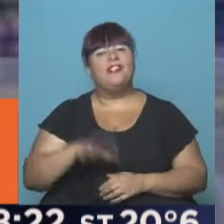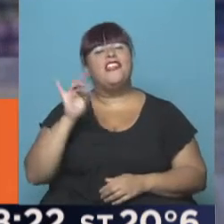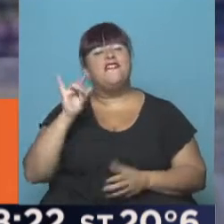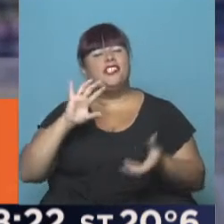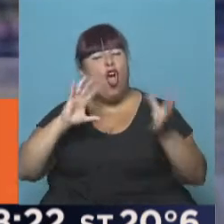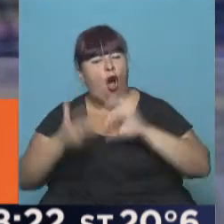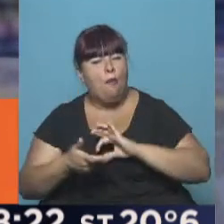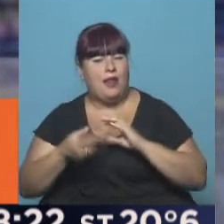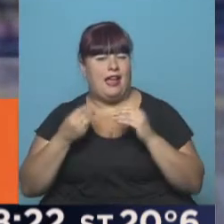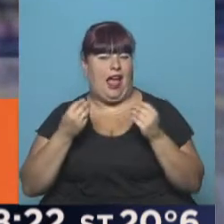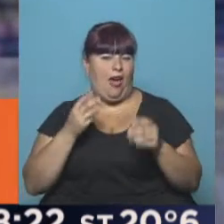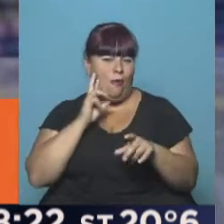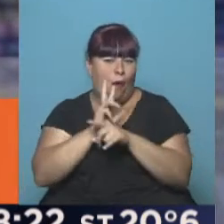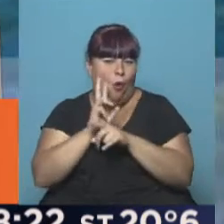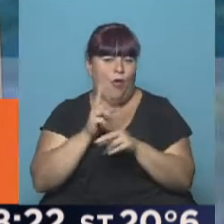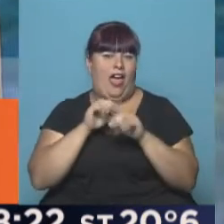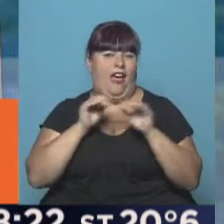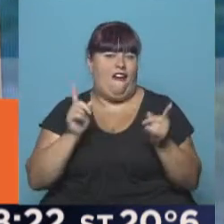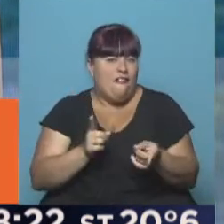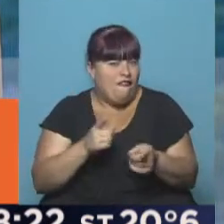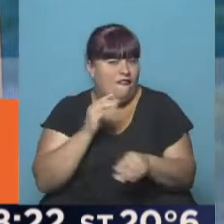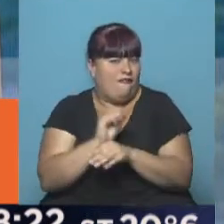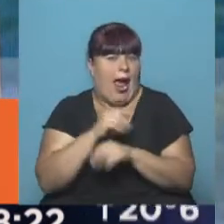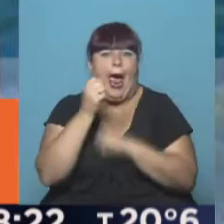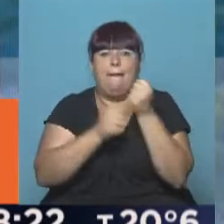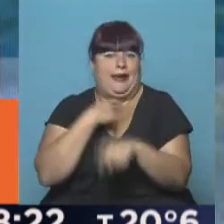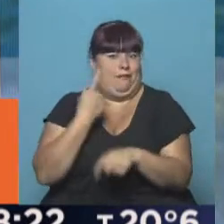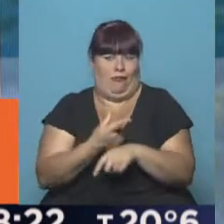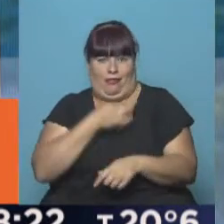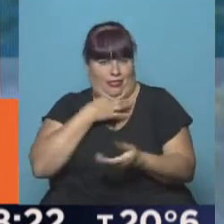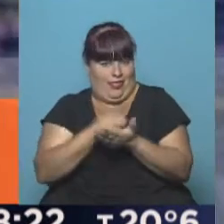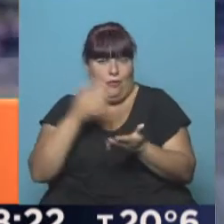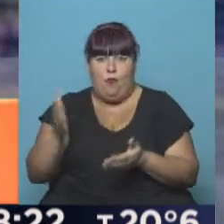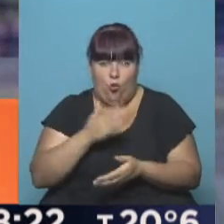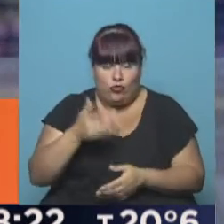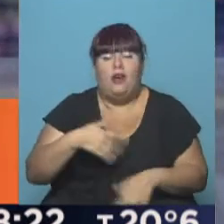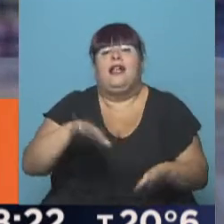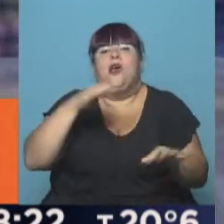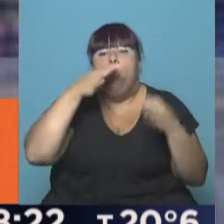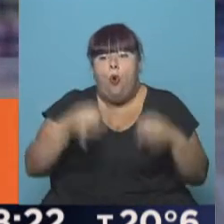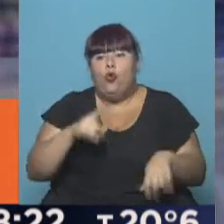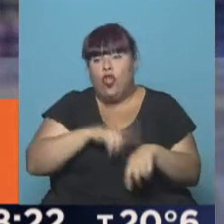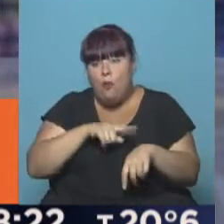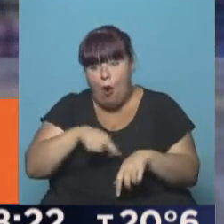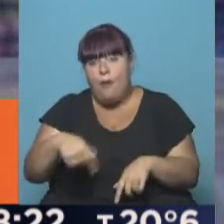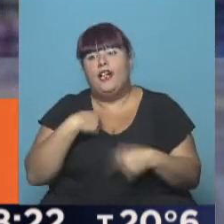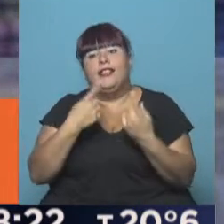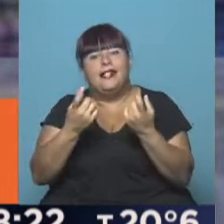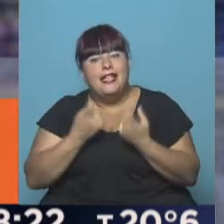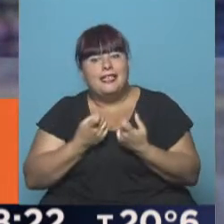complicado para sostener para las empresas para la producción y en un momento donde se necesita que